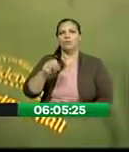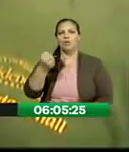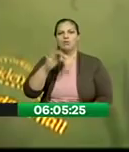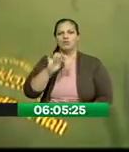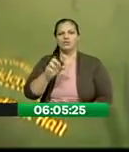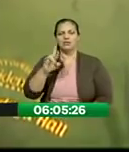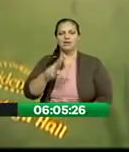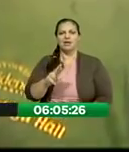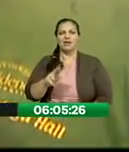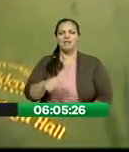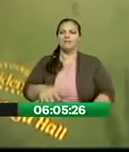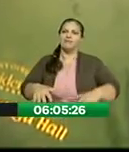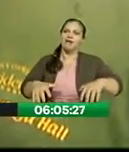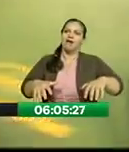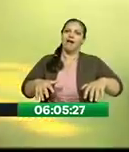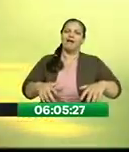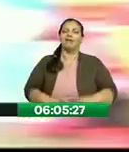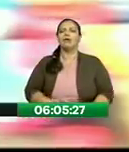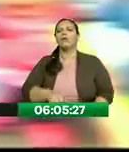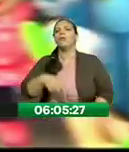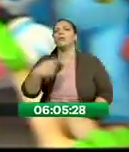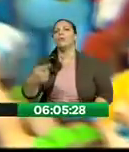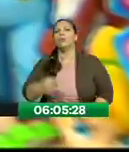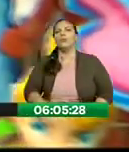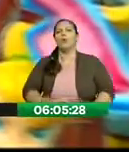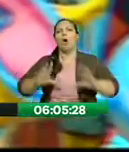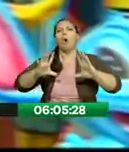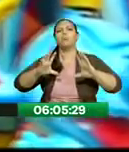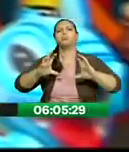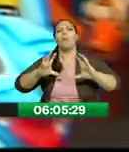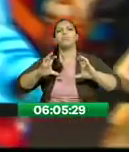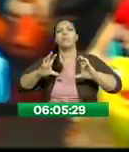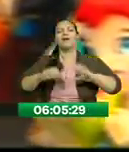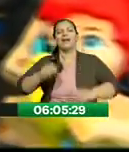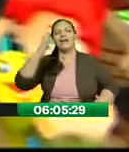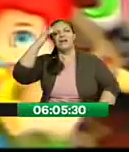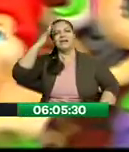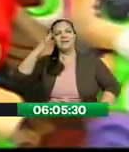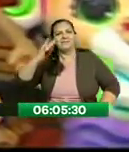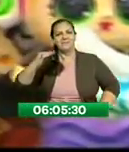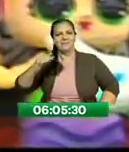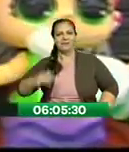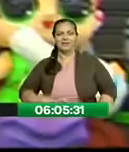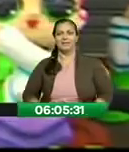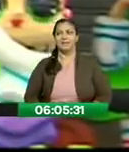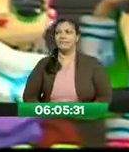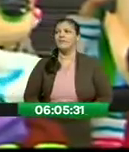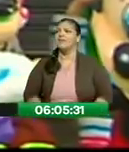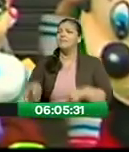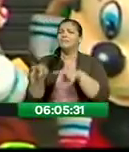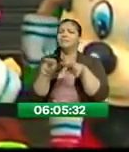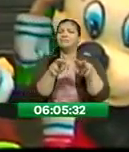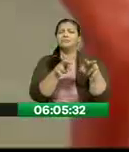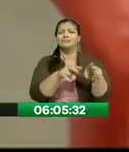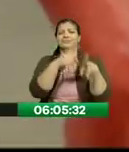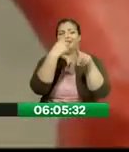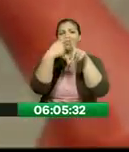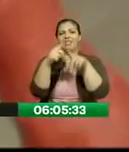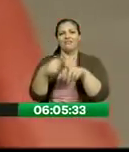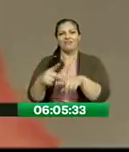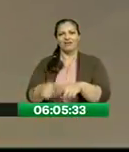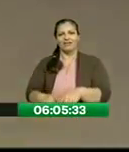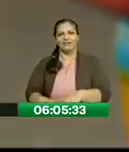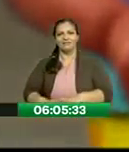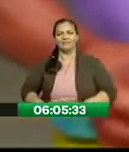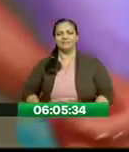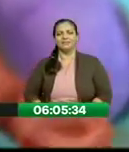Bob Esponja que está saliendo a Gary. La calle 6 de marzo ya luce copada de algunos de estos personajes que forman parte